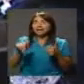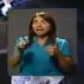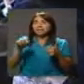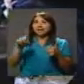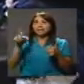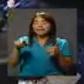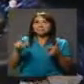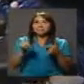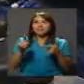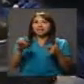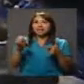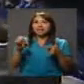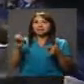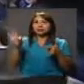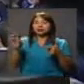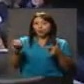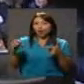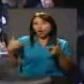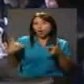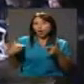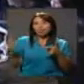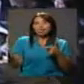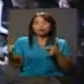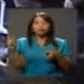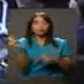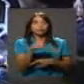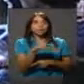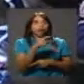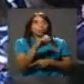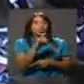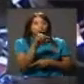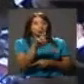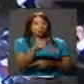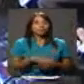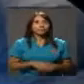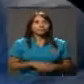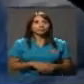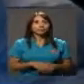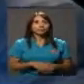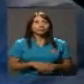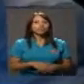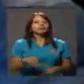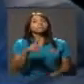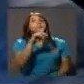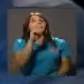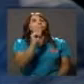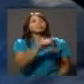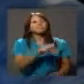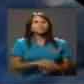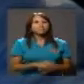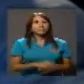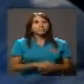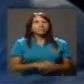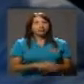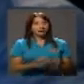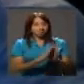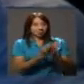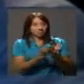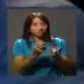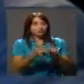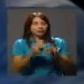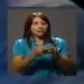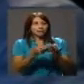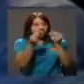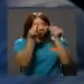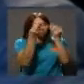caso Ernesto le estaría dirigiendo su consulta a don Héctor adelante don Héctor el informe del Estado de la Nación